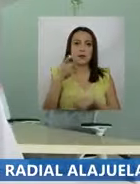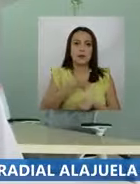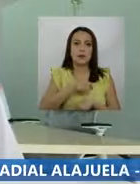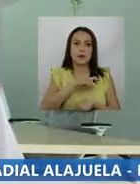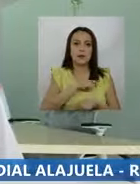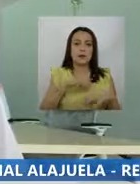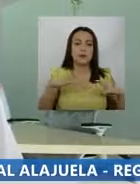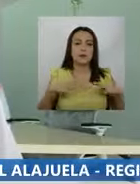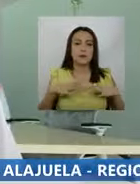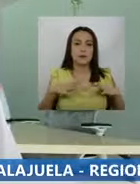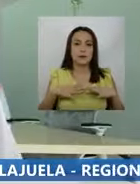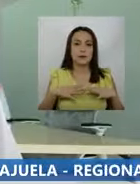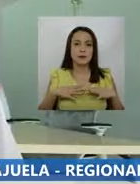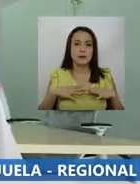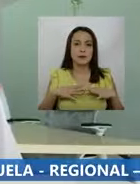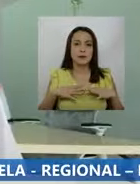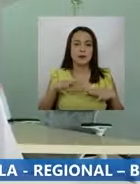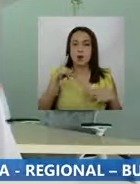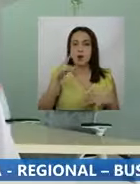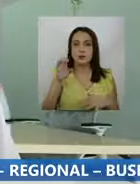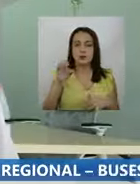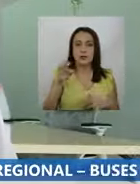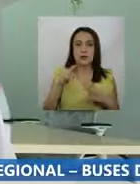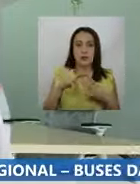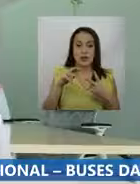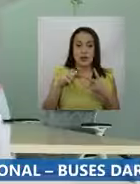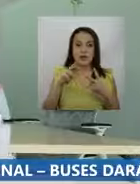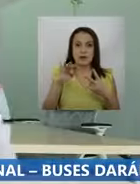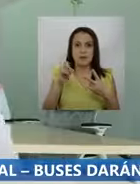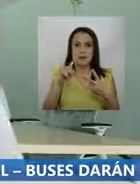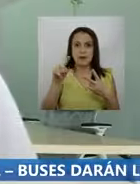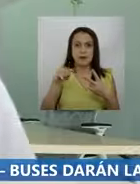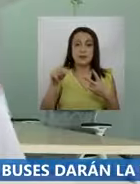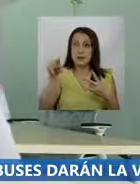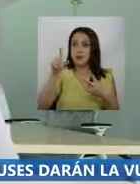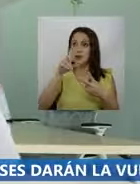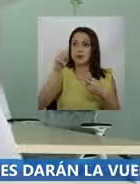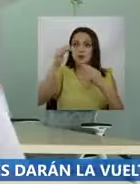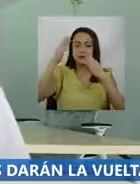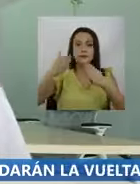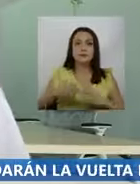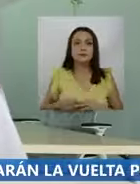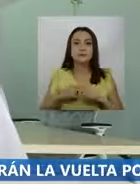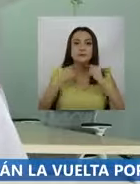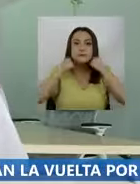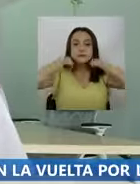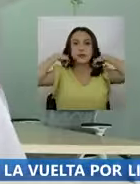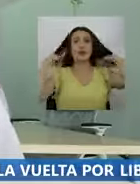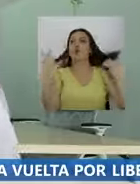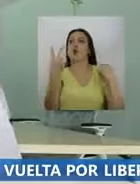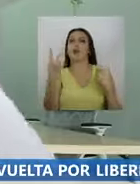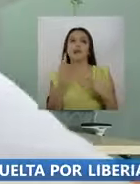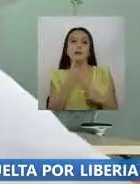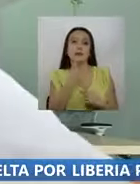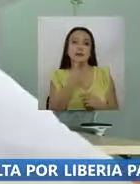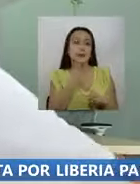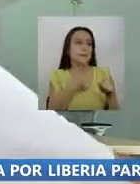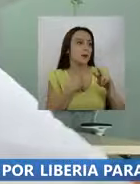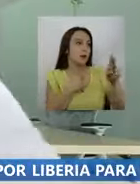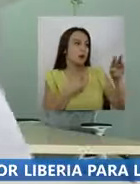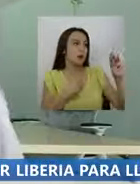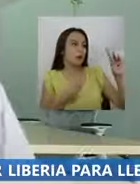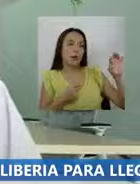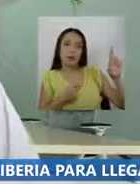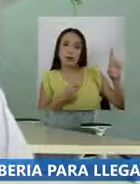vacaciones. Y también don José Ramírez, quien es costarricense. Tal cual lo decía mi compañero Walter